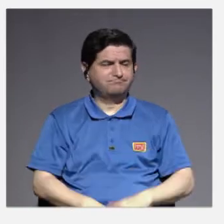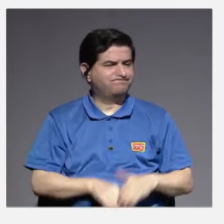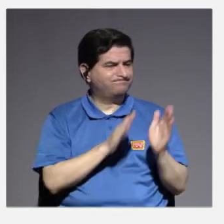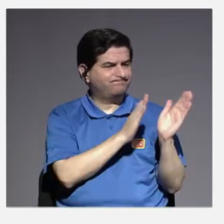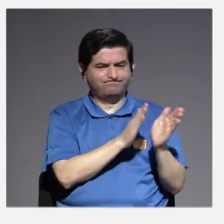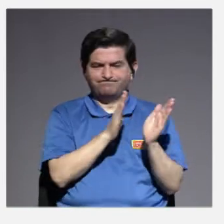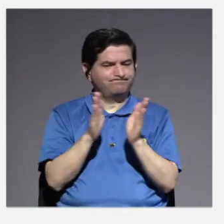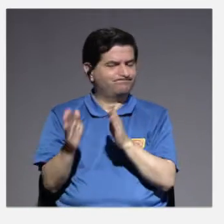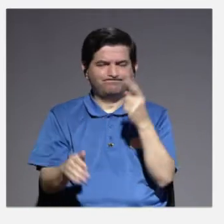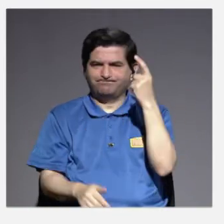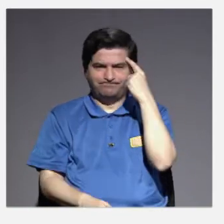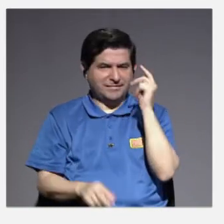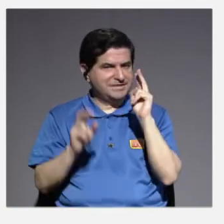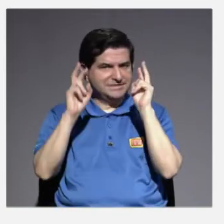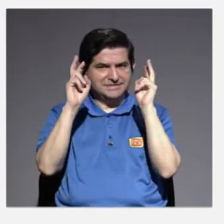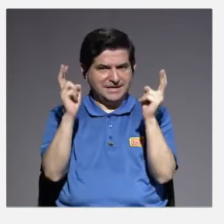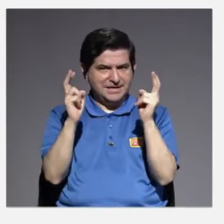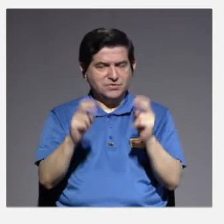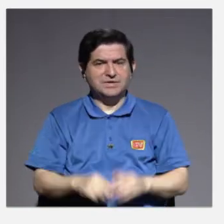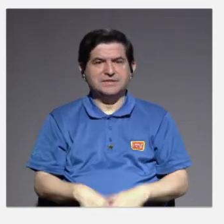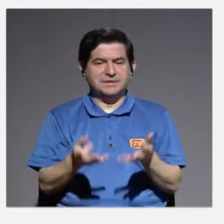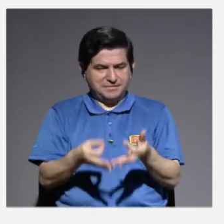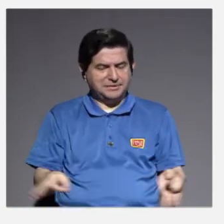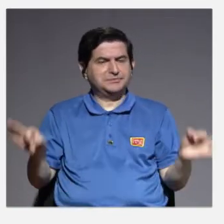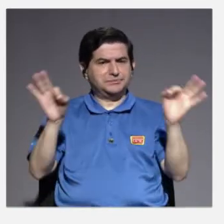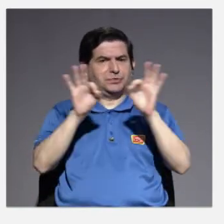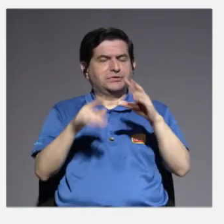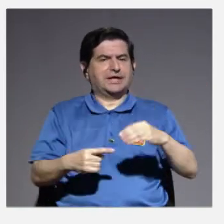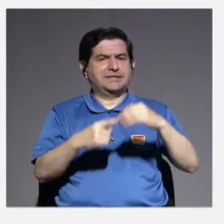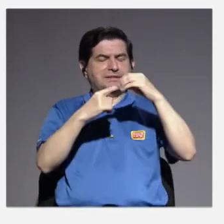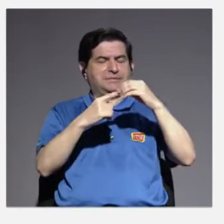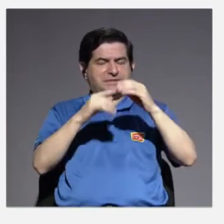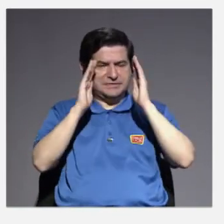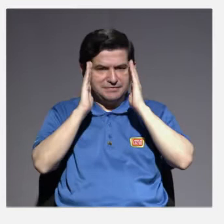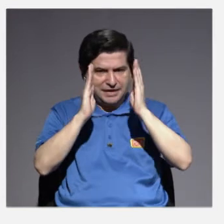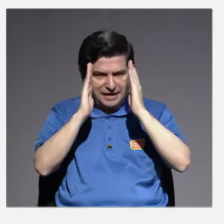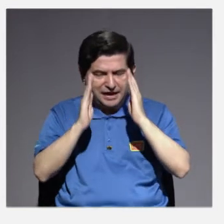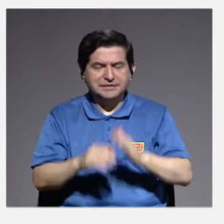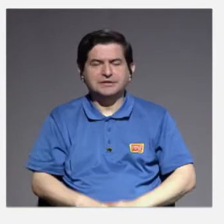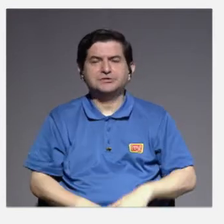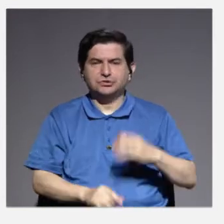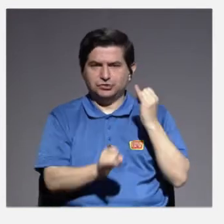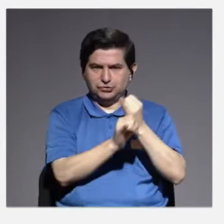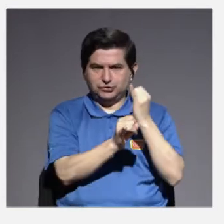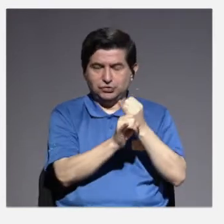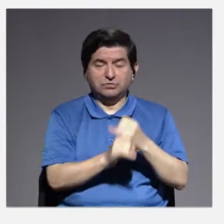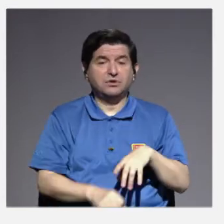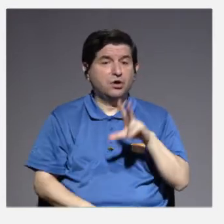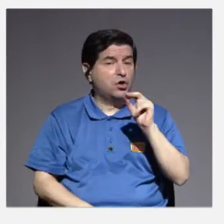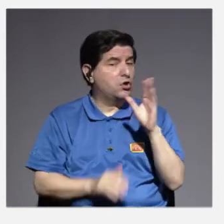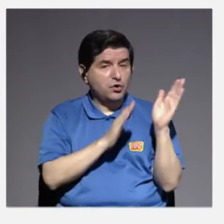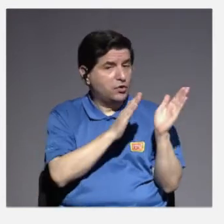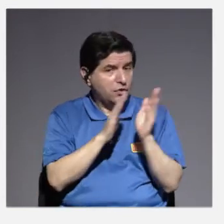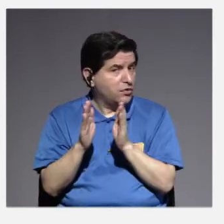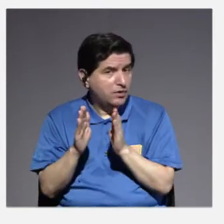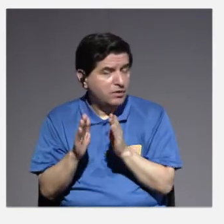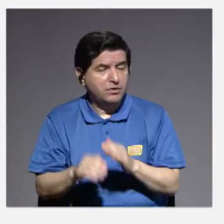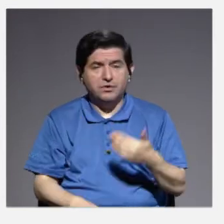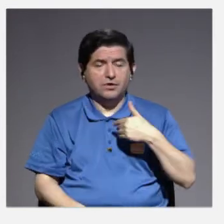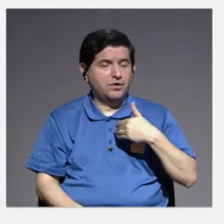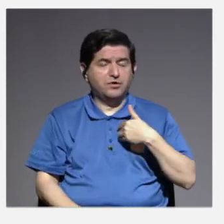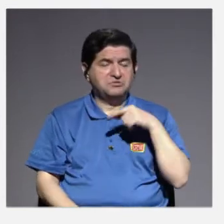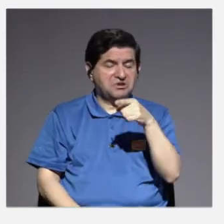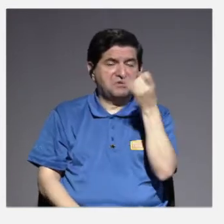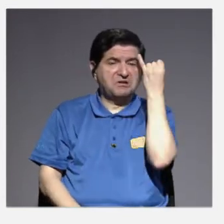planifique considerando este tema como un asunto prioritario a nivel institucional y, por tanto, al no planificarlo, ¿verdad?, y no tener en